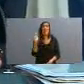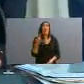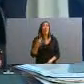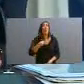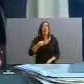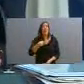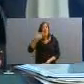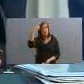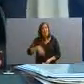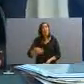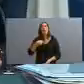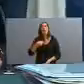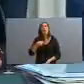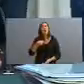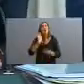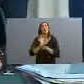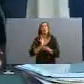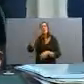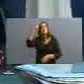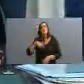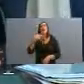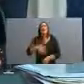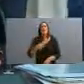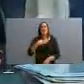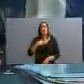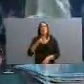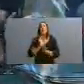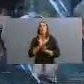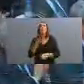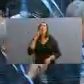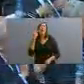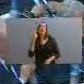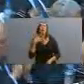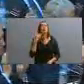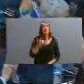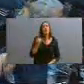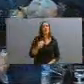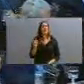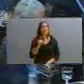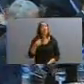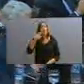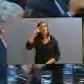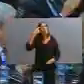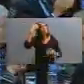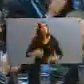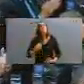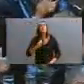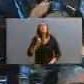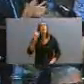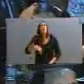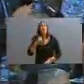voy a ser nunca. Y voy a hacer lo que tengo o que creo que tengo y que debo que hacer.